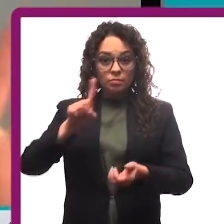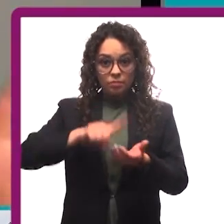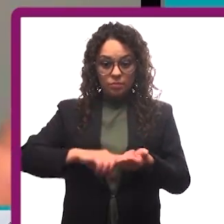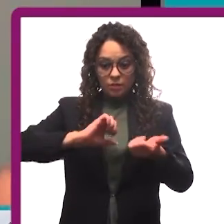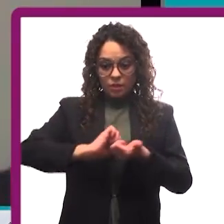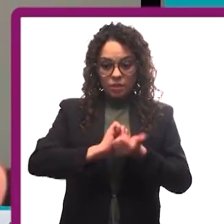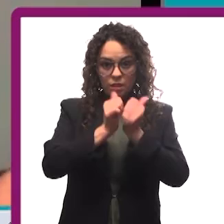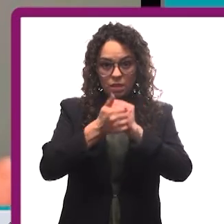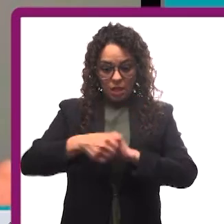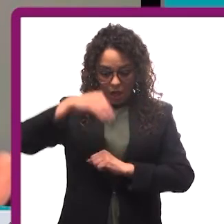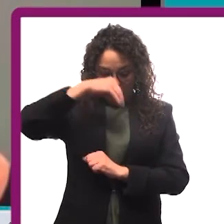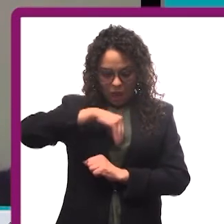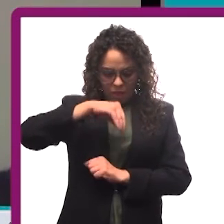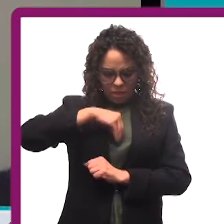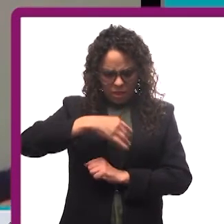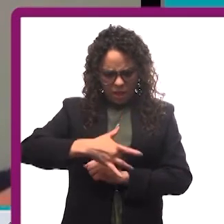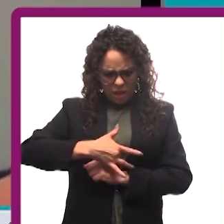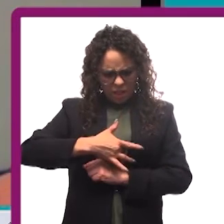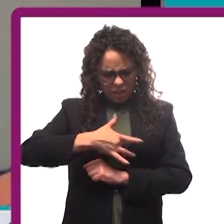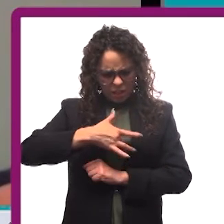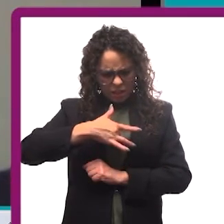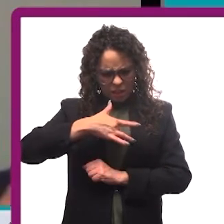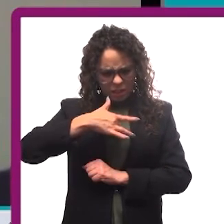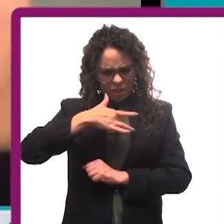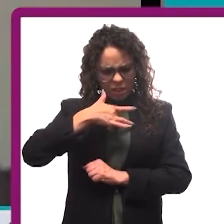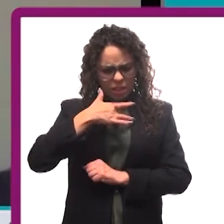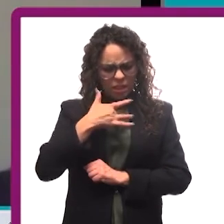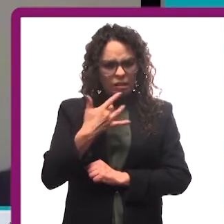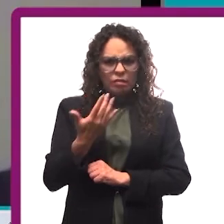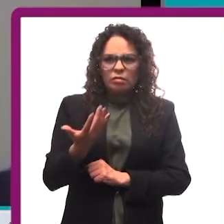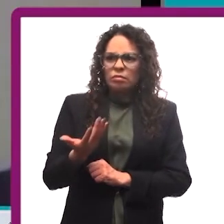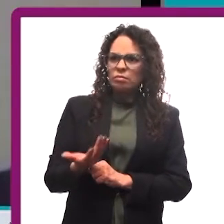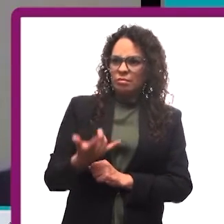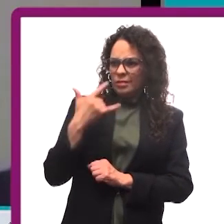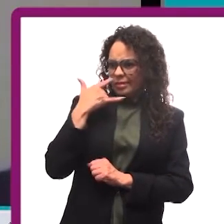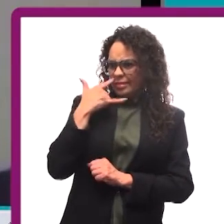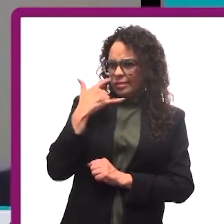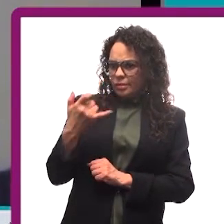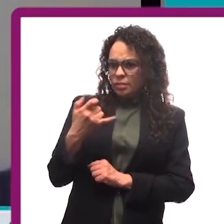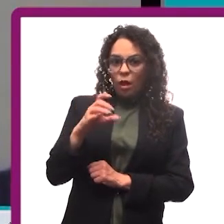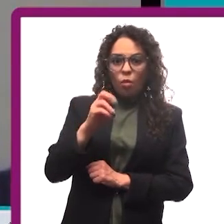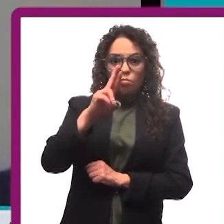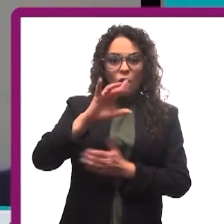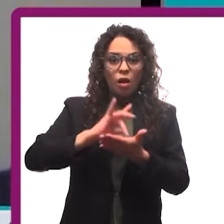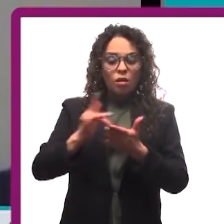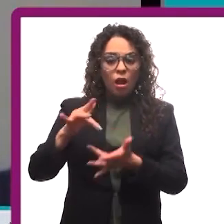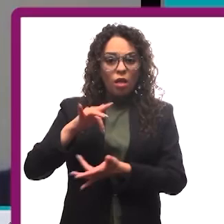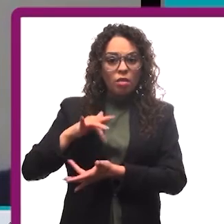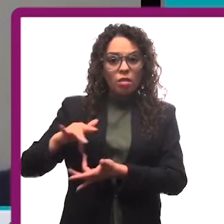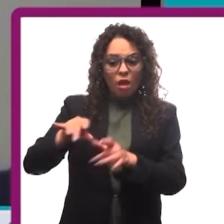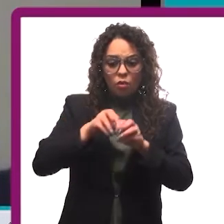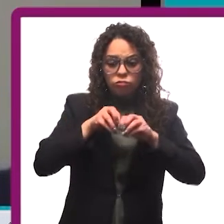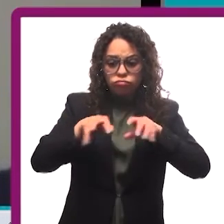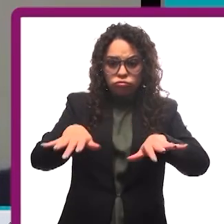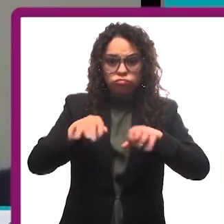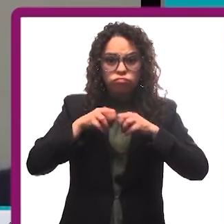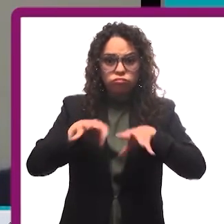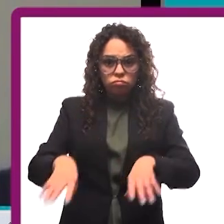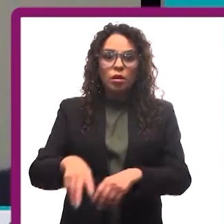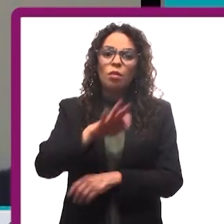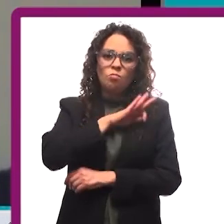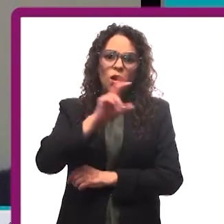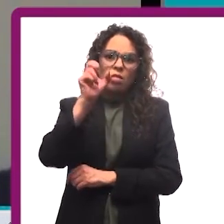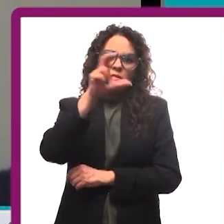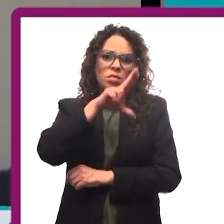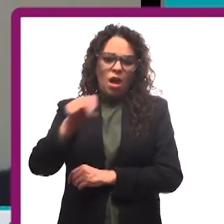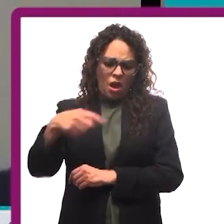está propagando en una red social, y por lo tanto verse afectados también emocionalmente con ello.